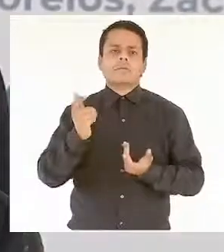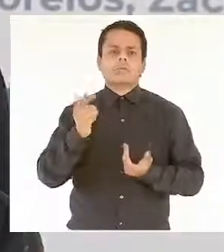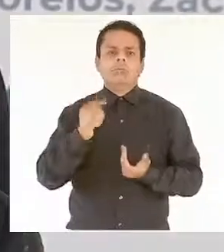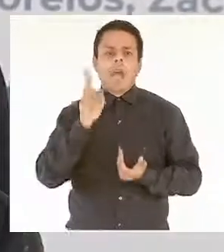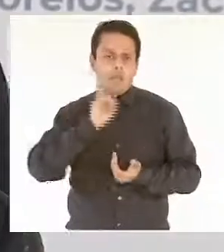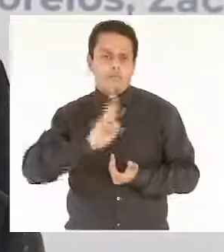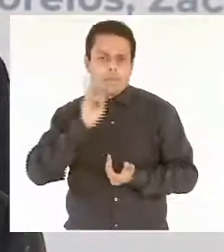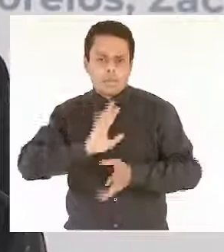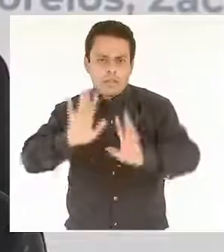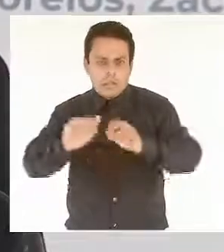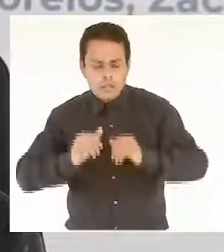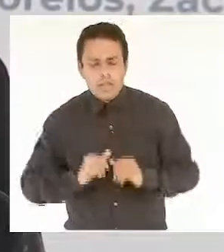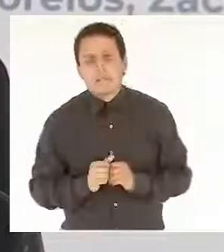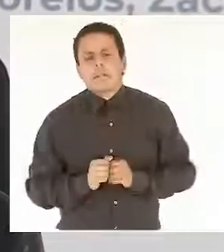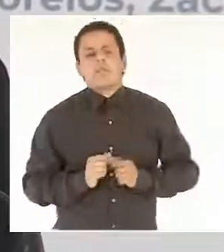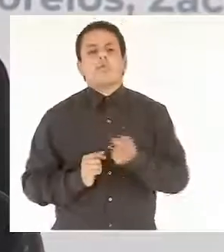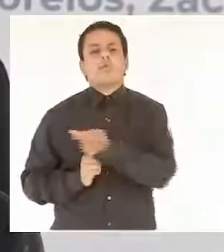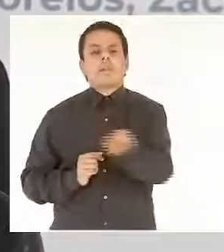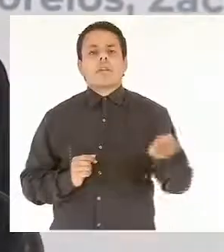ustedes